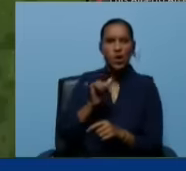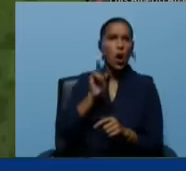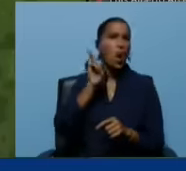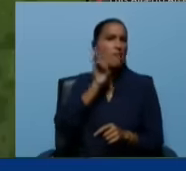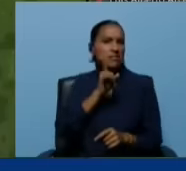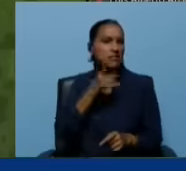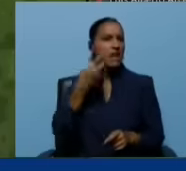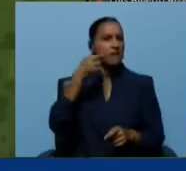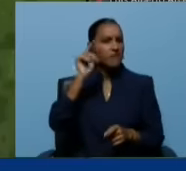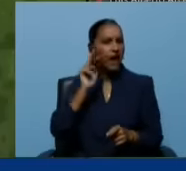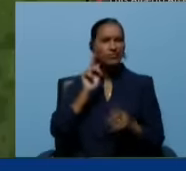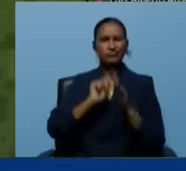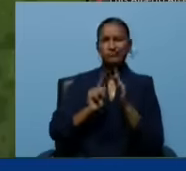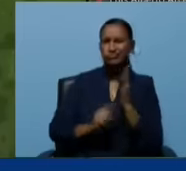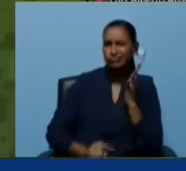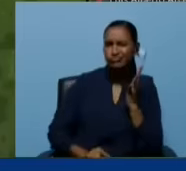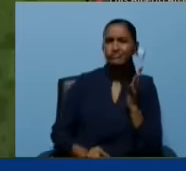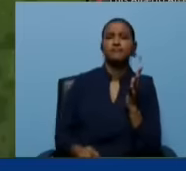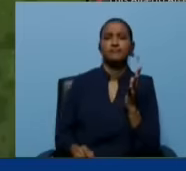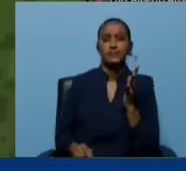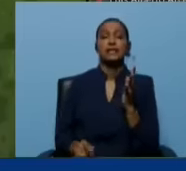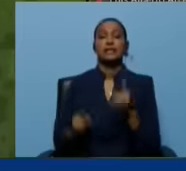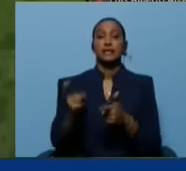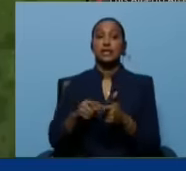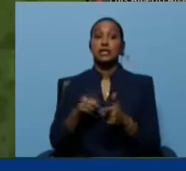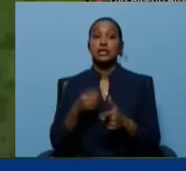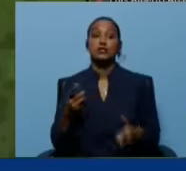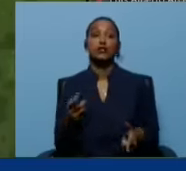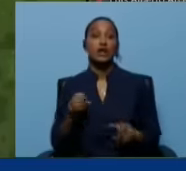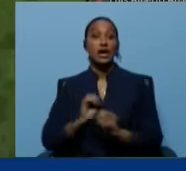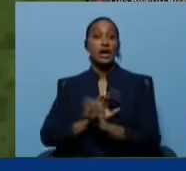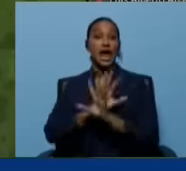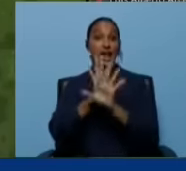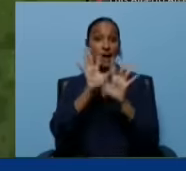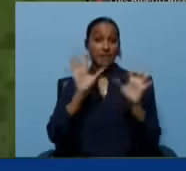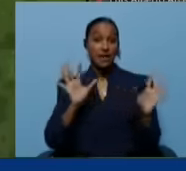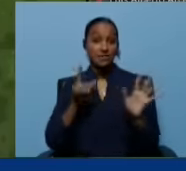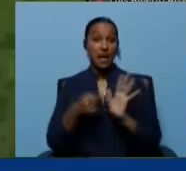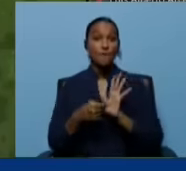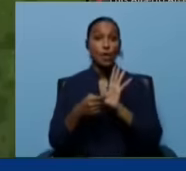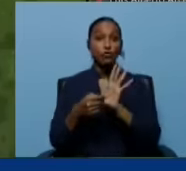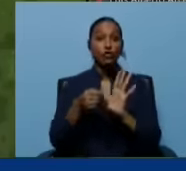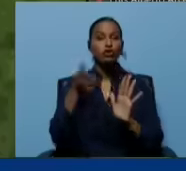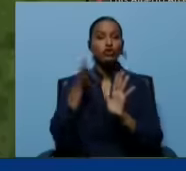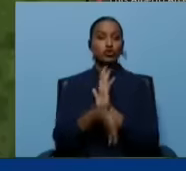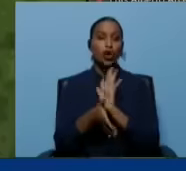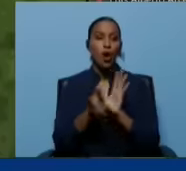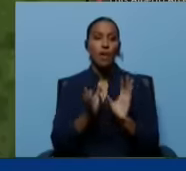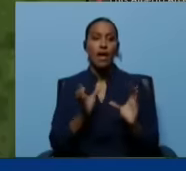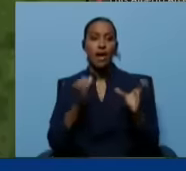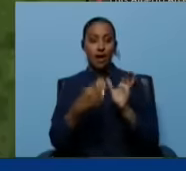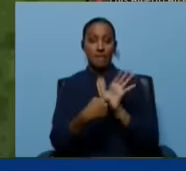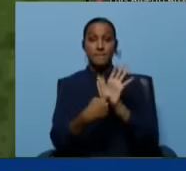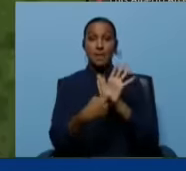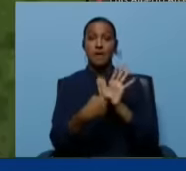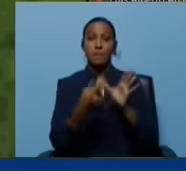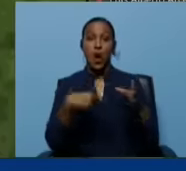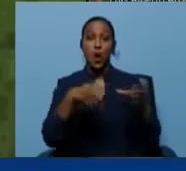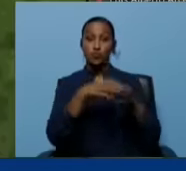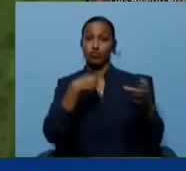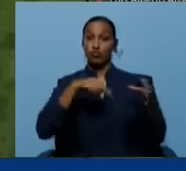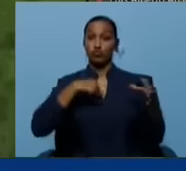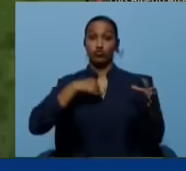elementos probatorios y claramente como excusas para desviar la atención de sus fracasos políticos, tratan